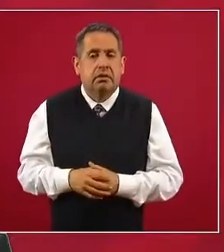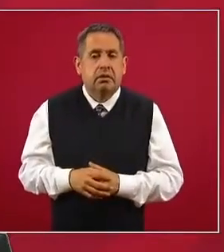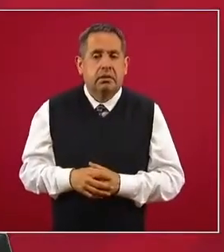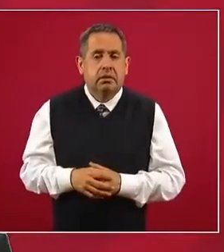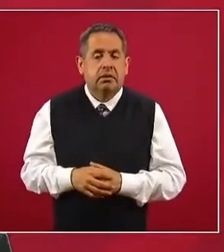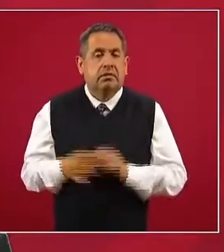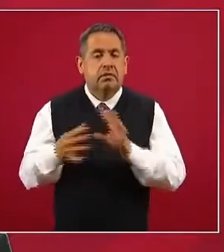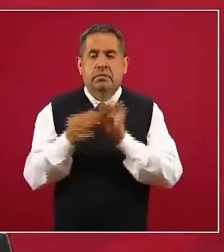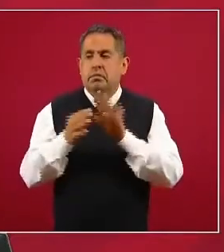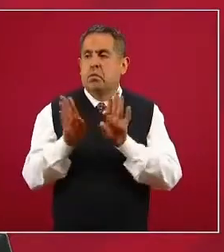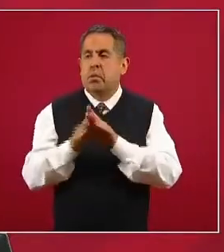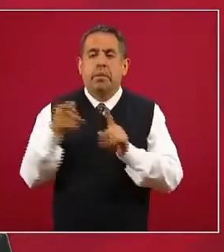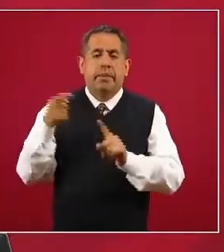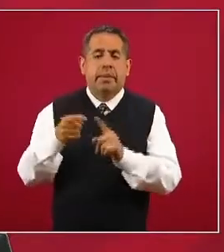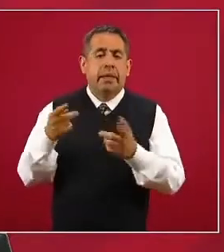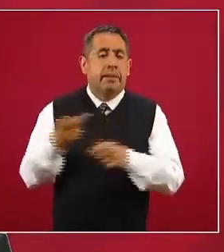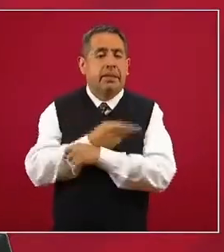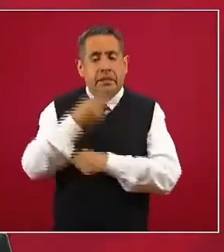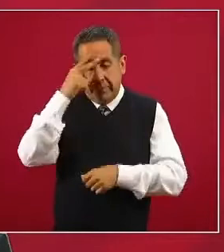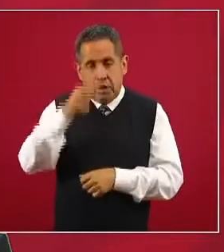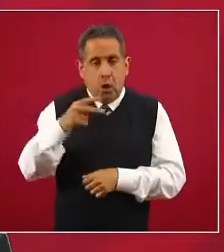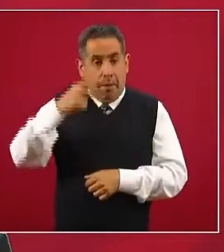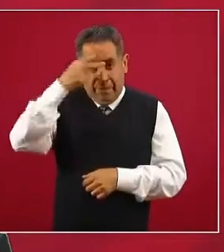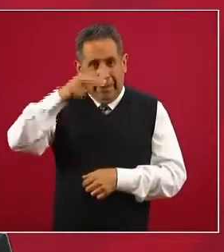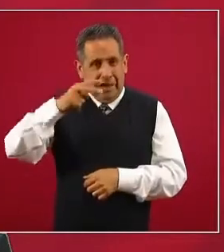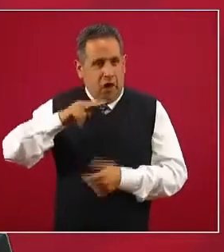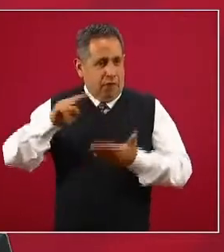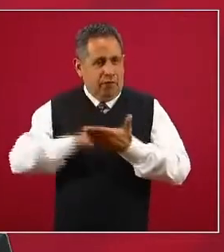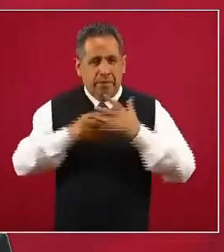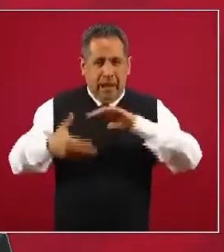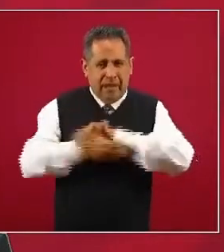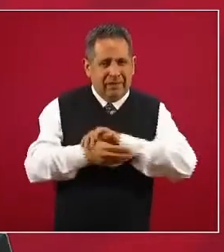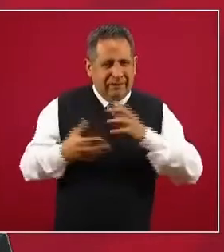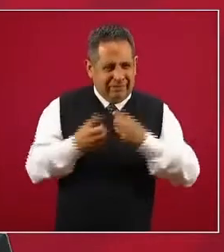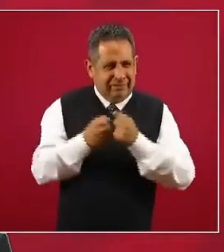¿Qué implicaciones puede tener para México, dado que México ha